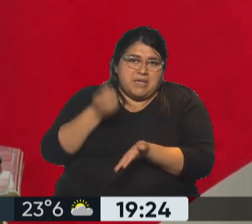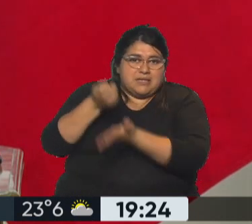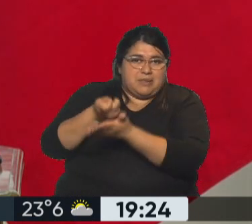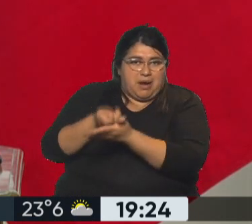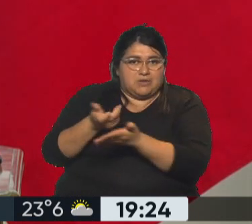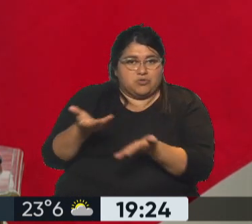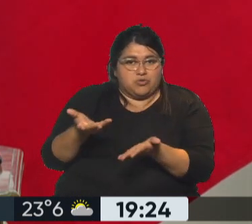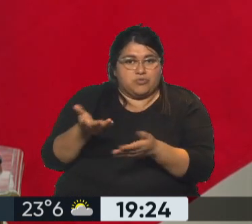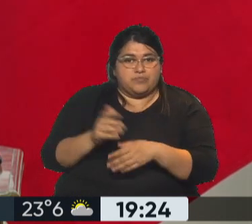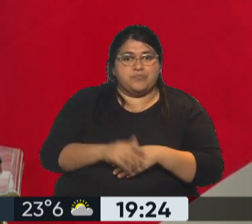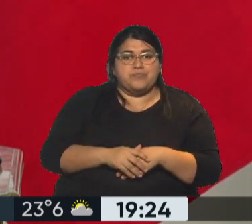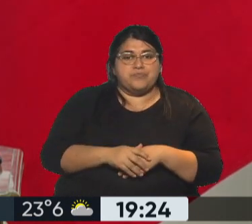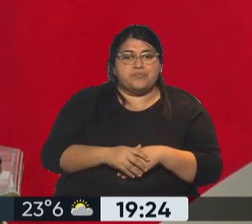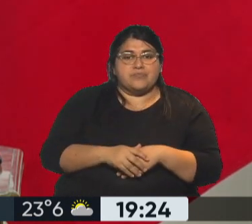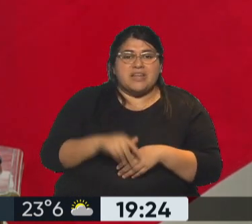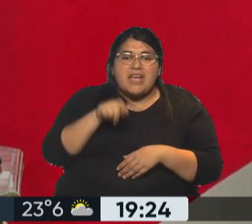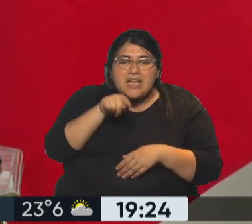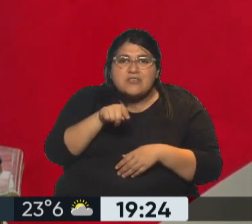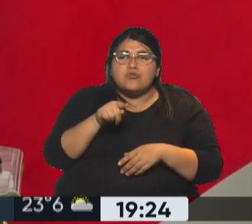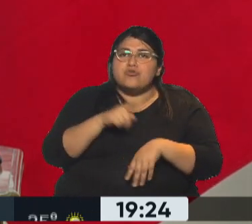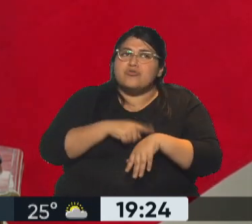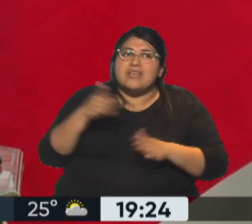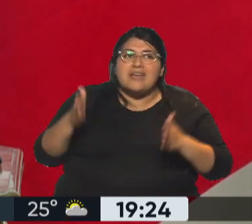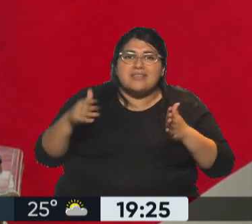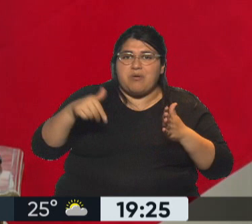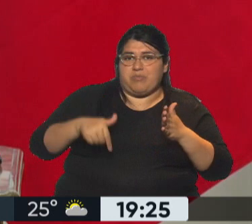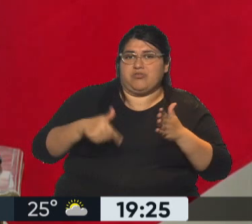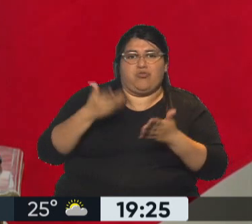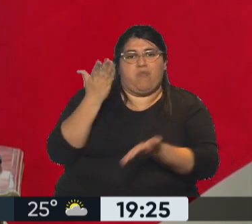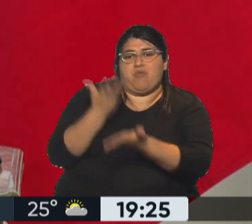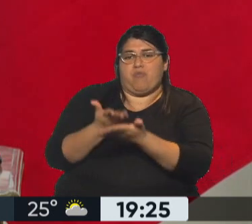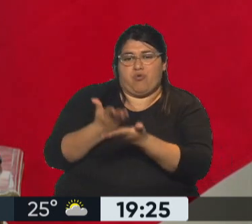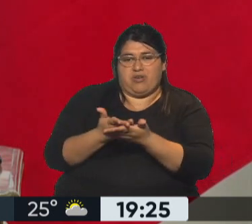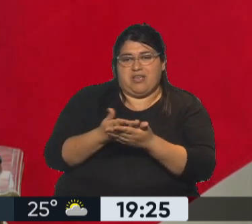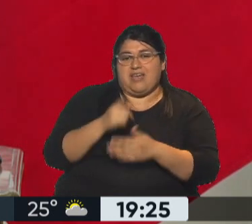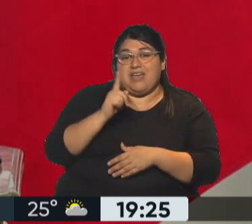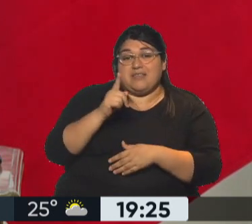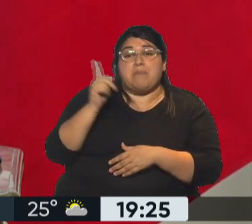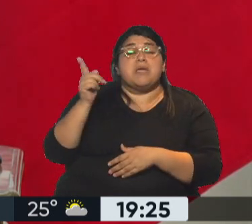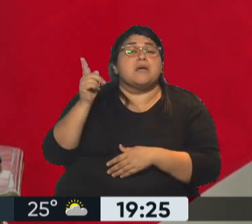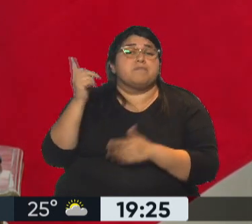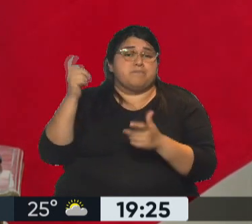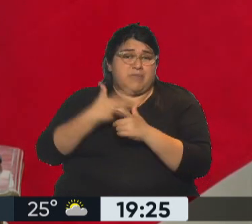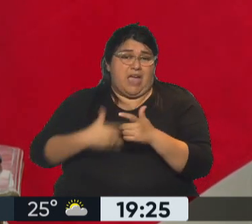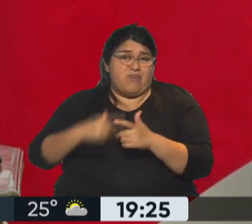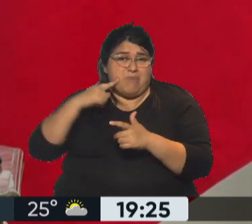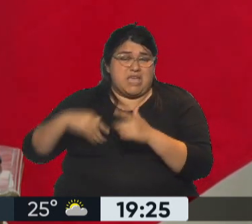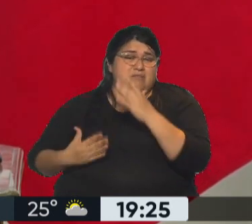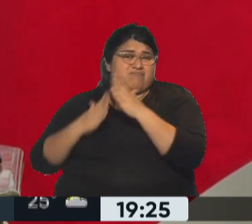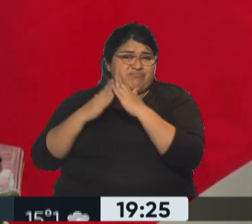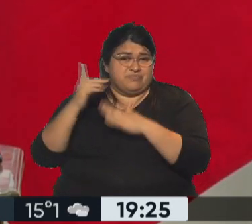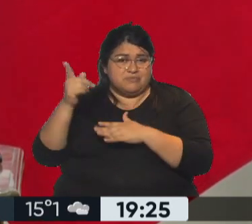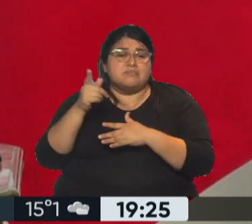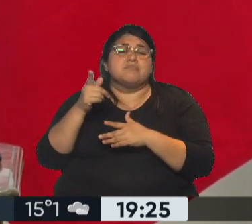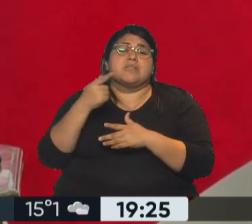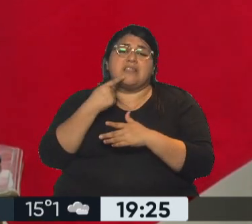Entonces, creo que este es un muy buen momento para que, como Kristalina Georgieva ha dicho públicamente más de una vez,